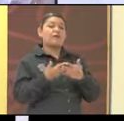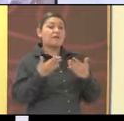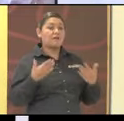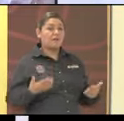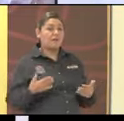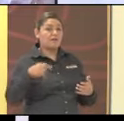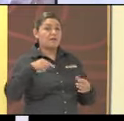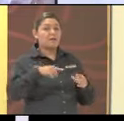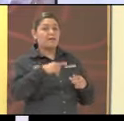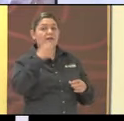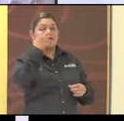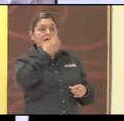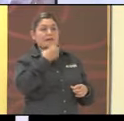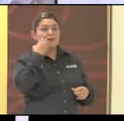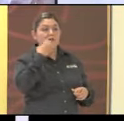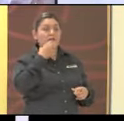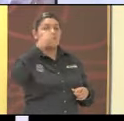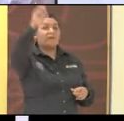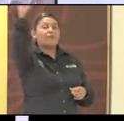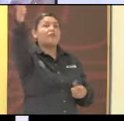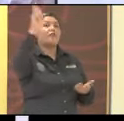ciclo escolar